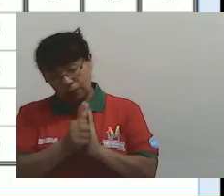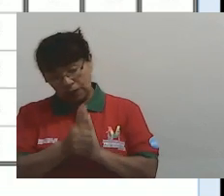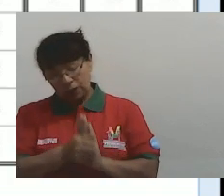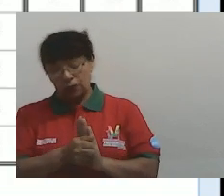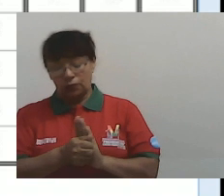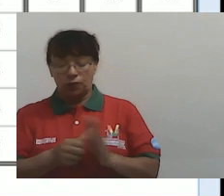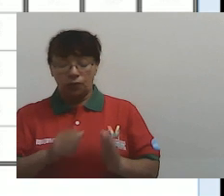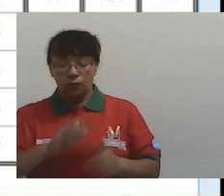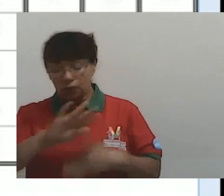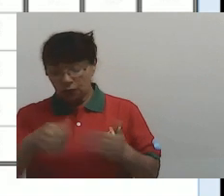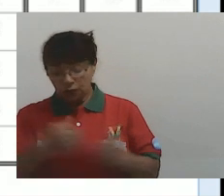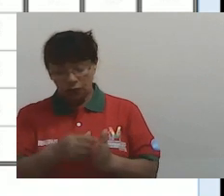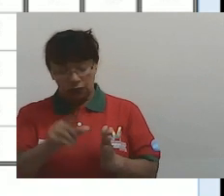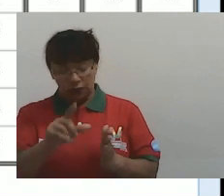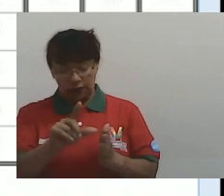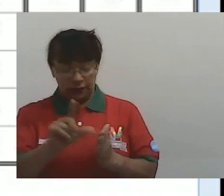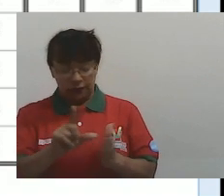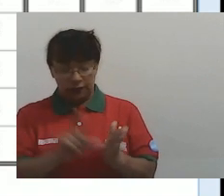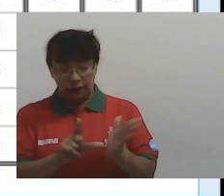equivocado porque era